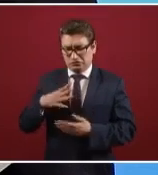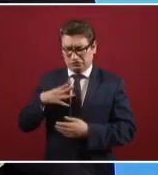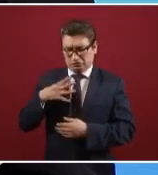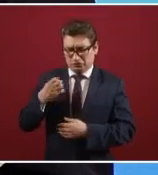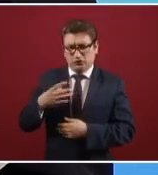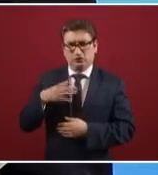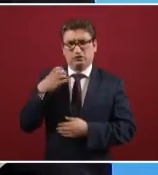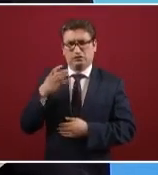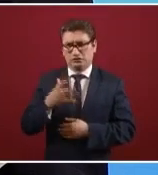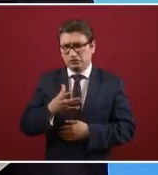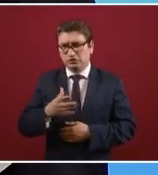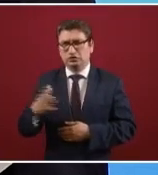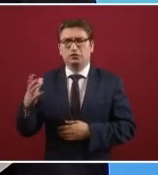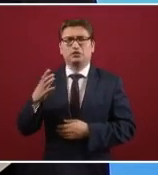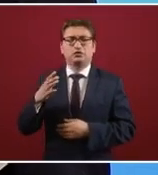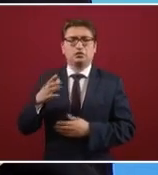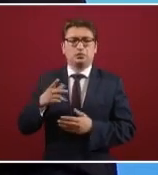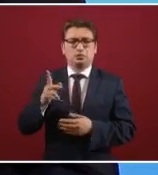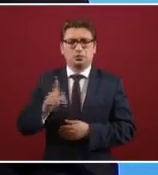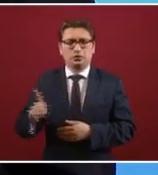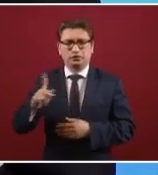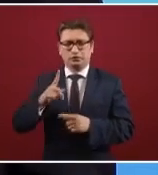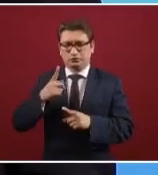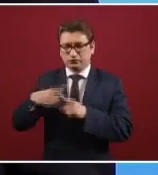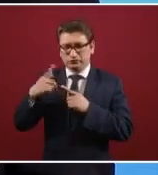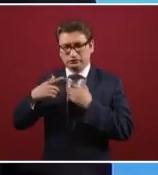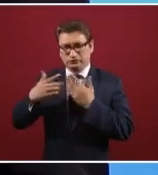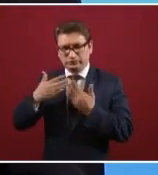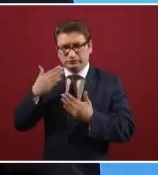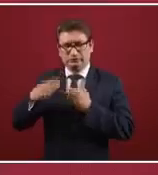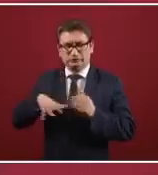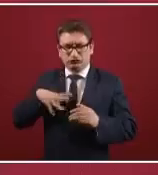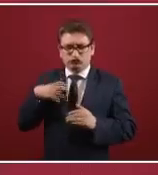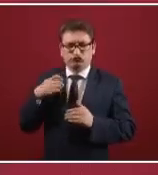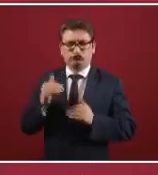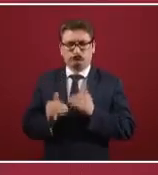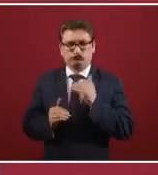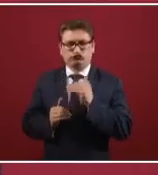pueblos de los barrios y van ahí escalando